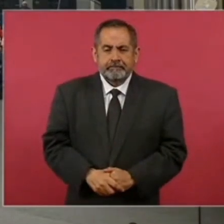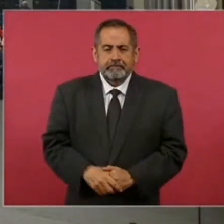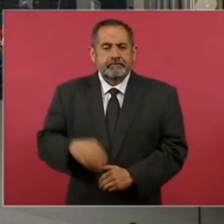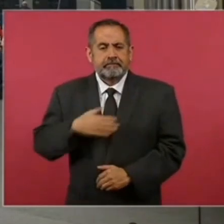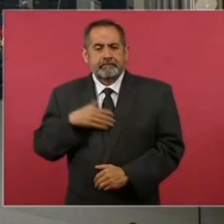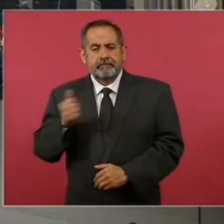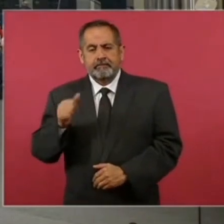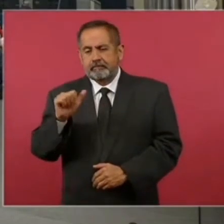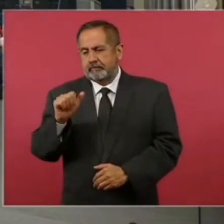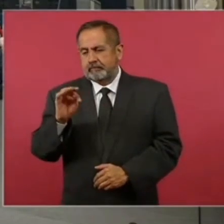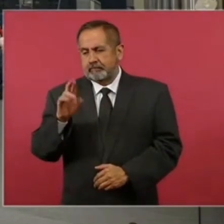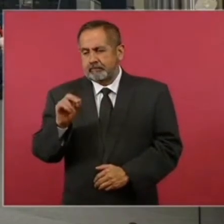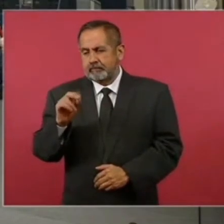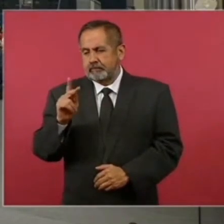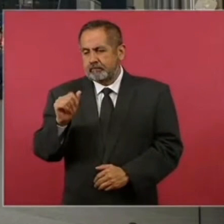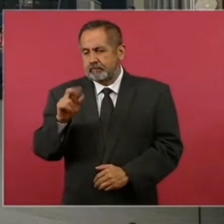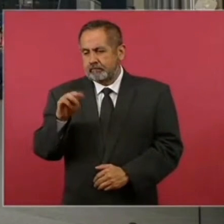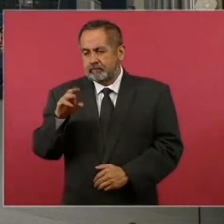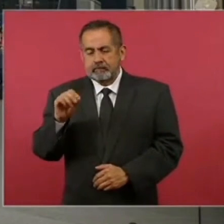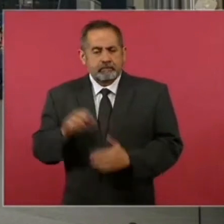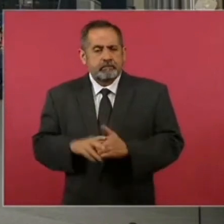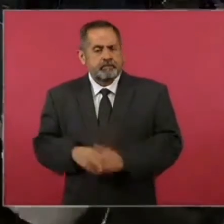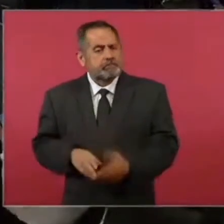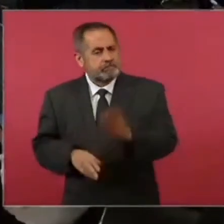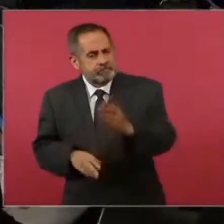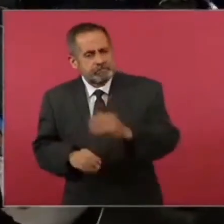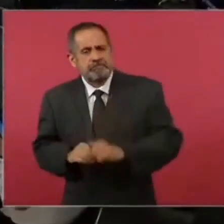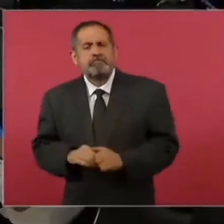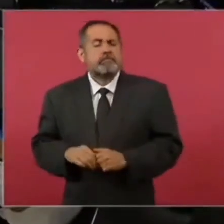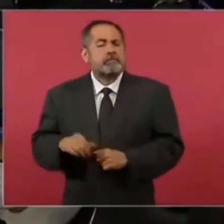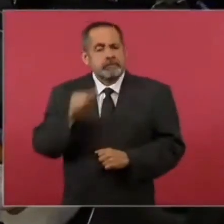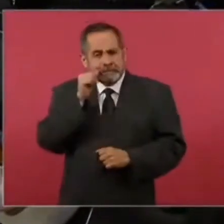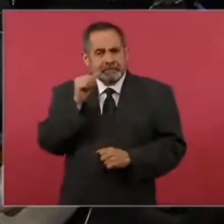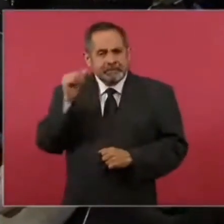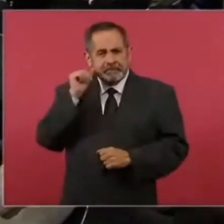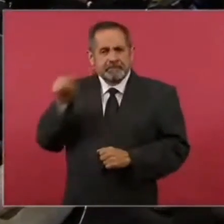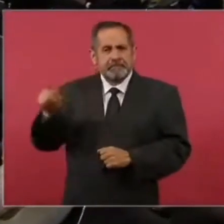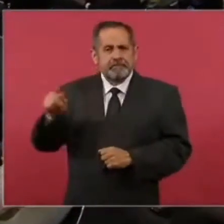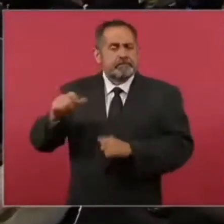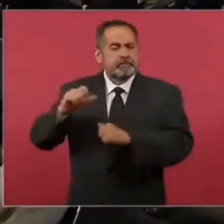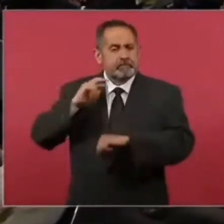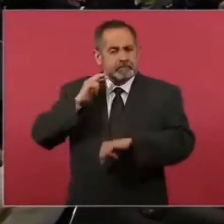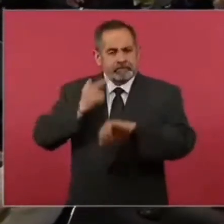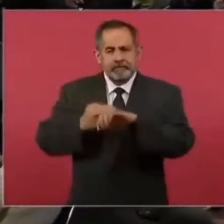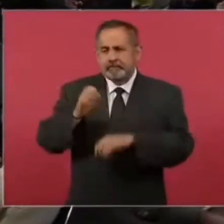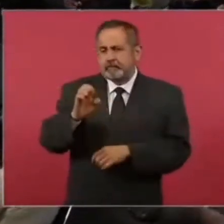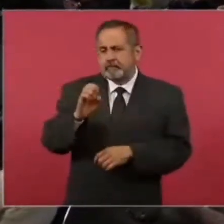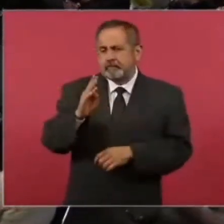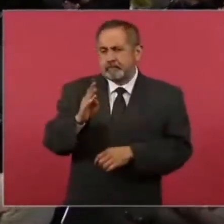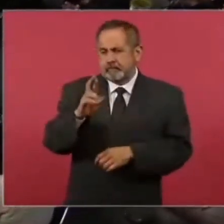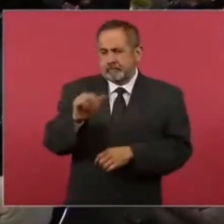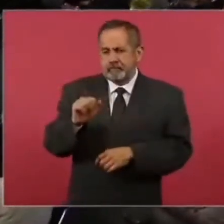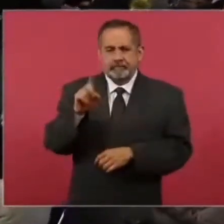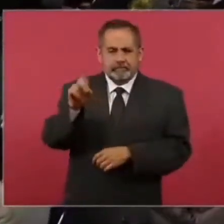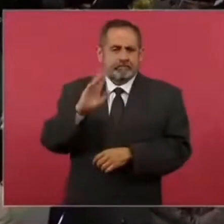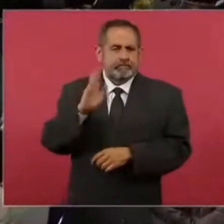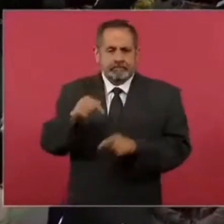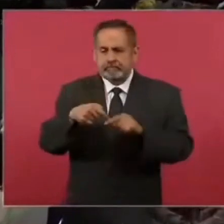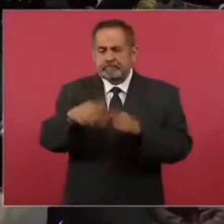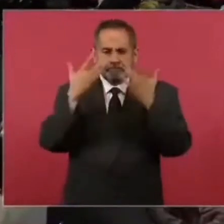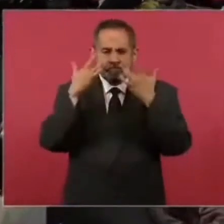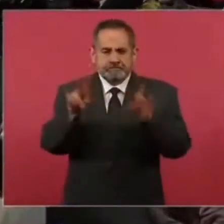Arturo Páramo. Así es. Grupo Imagen. Señor, ayer el canciller Marcelo Ebrard anunció que se